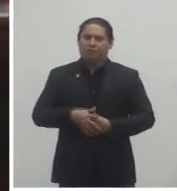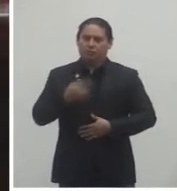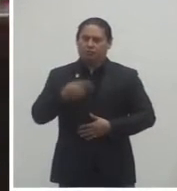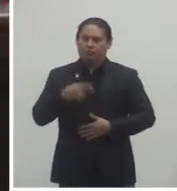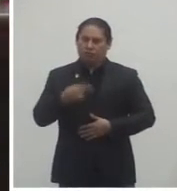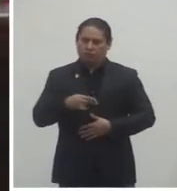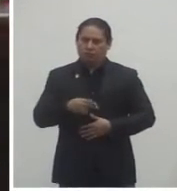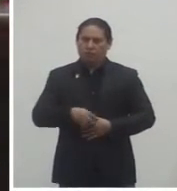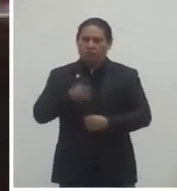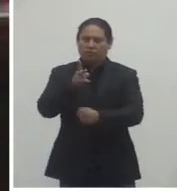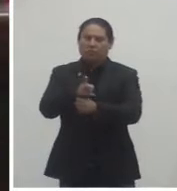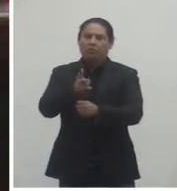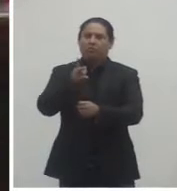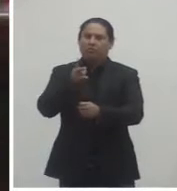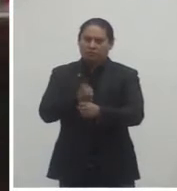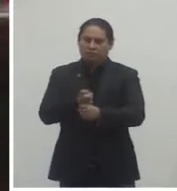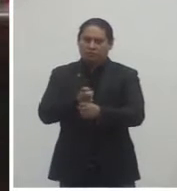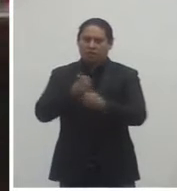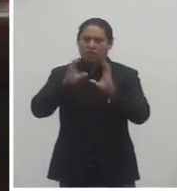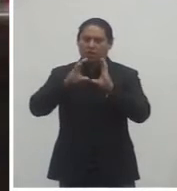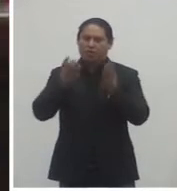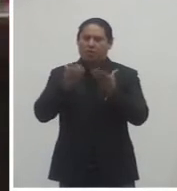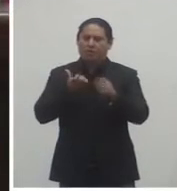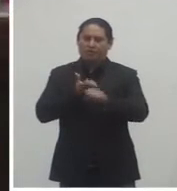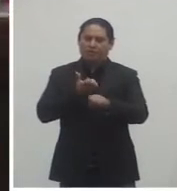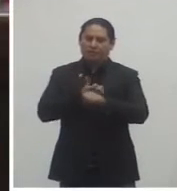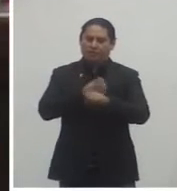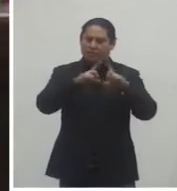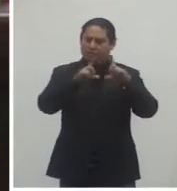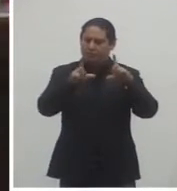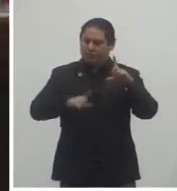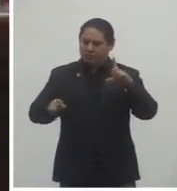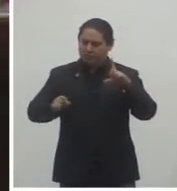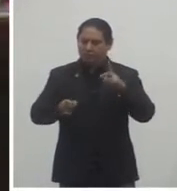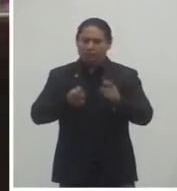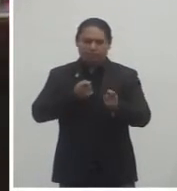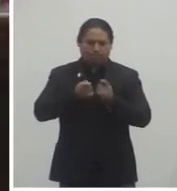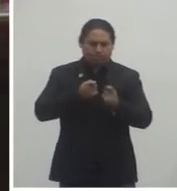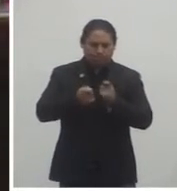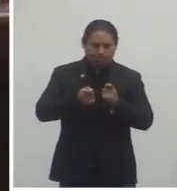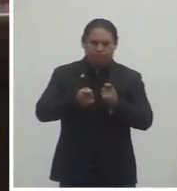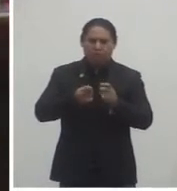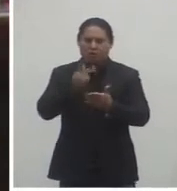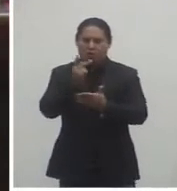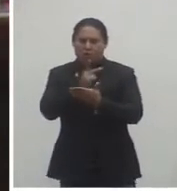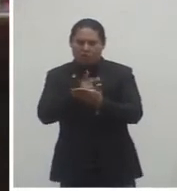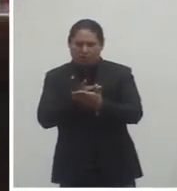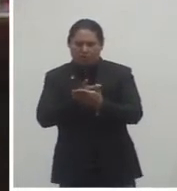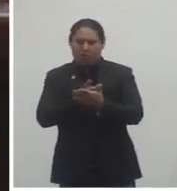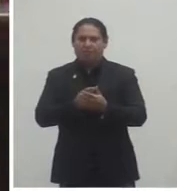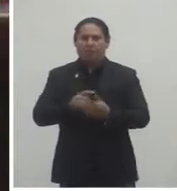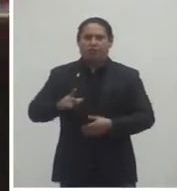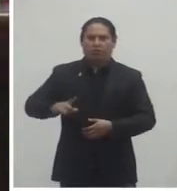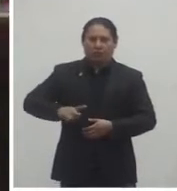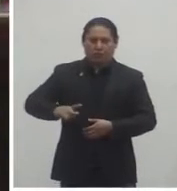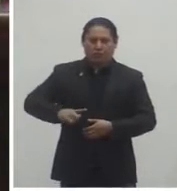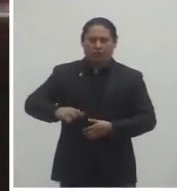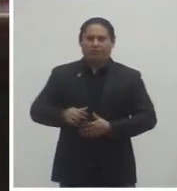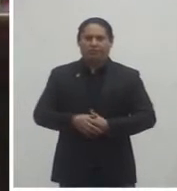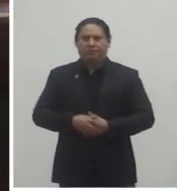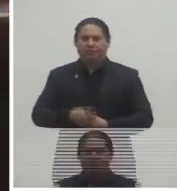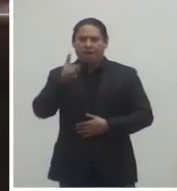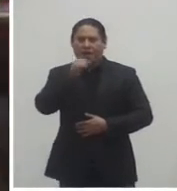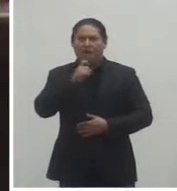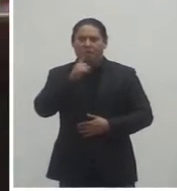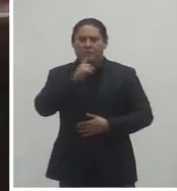denominado Exhorto a los Congresos Estatales a diseñar e implementar el programa de gobernanza Agua para